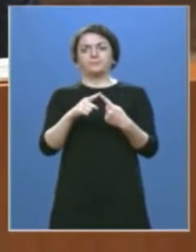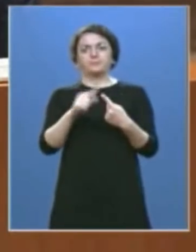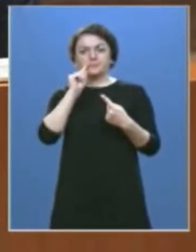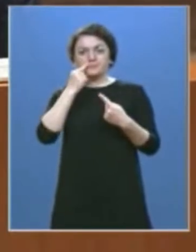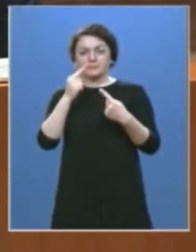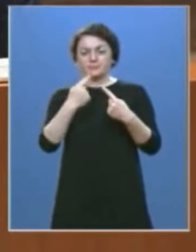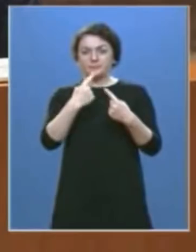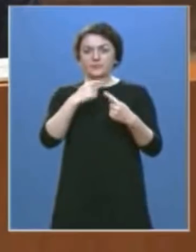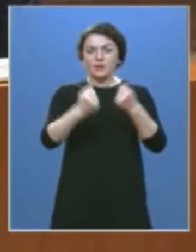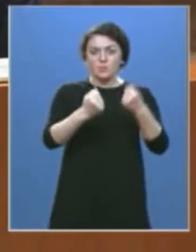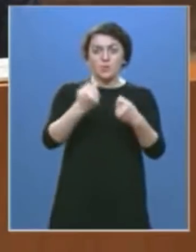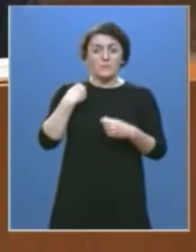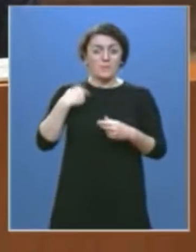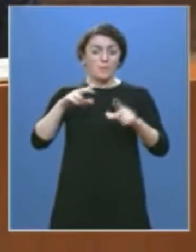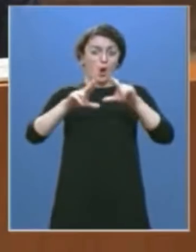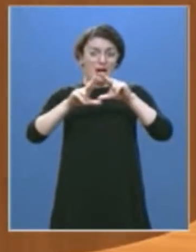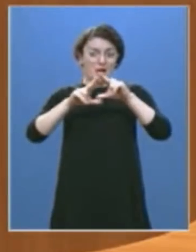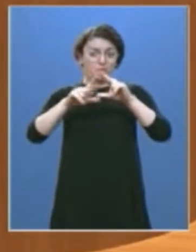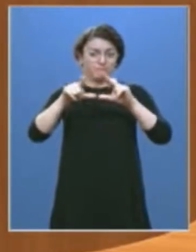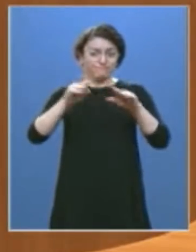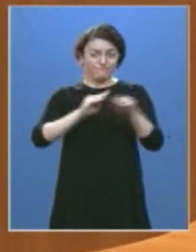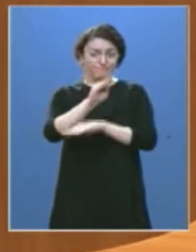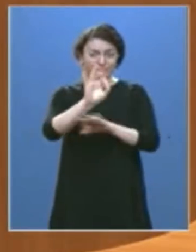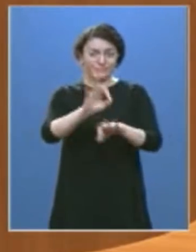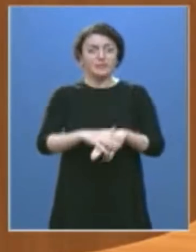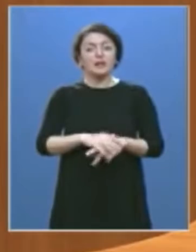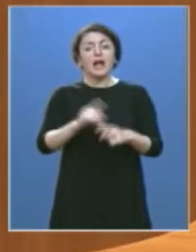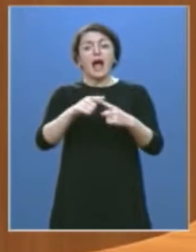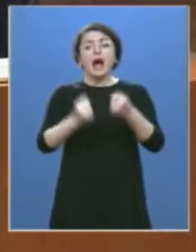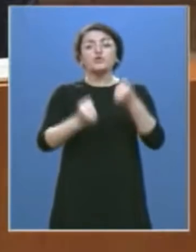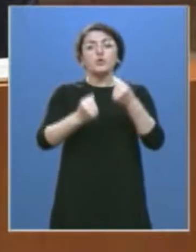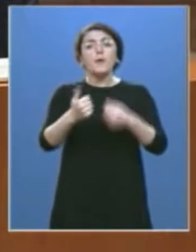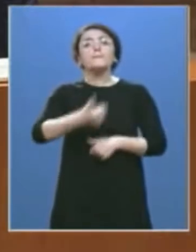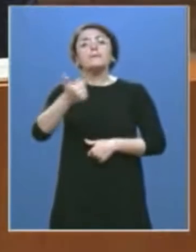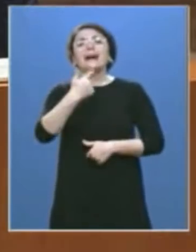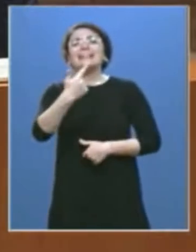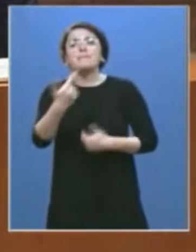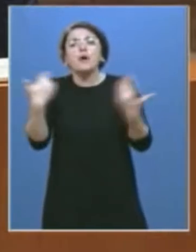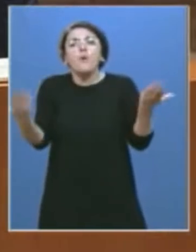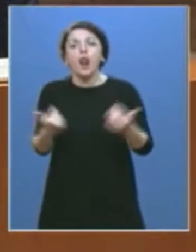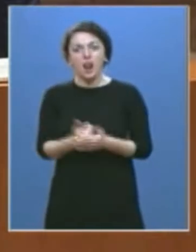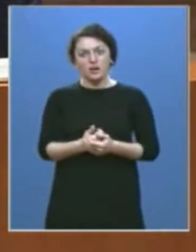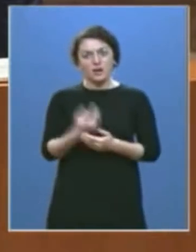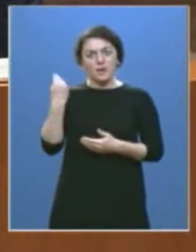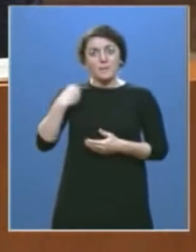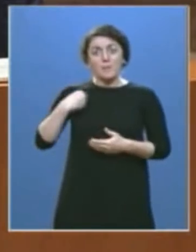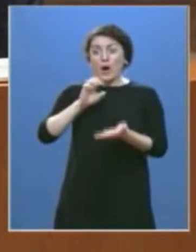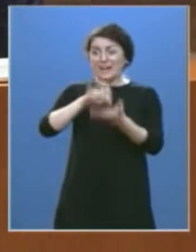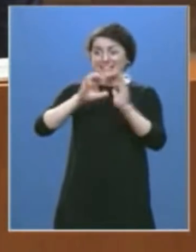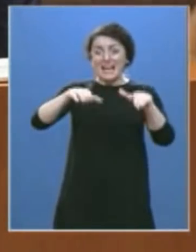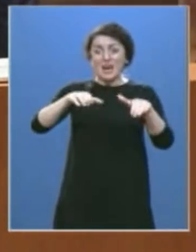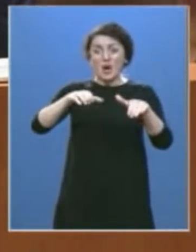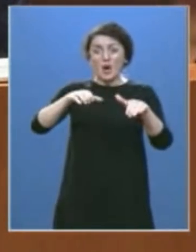subvenciones que usted dan á Renault. A parte da automoción en que máis sectores somos líderes. En que? En echar a la gente de Castilla y León.